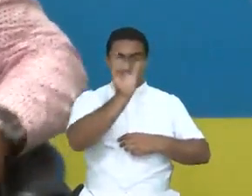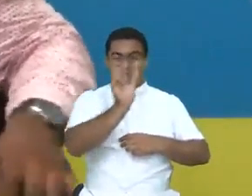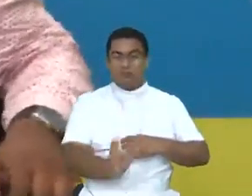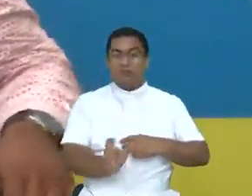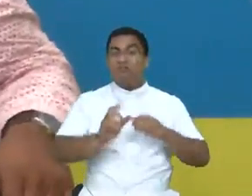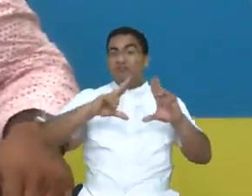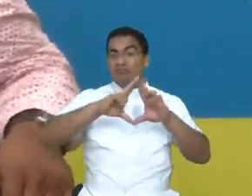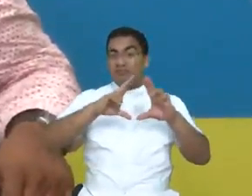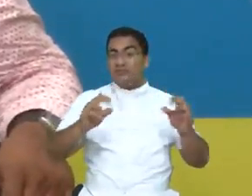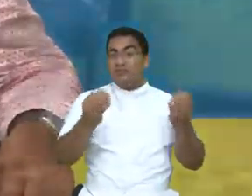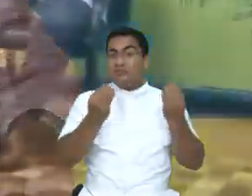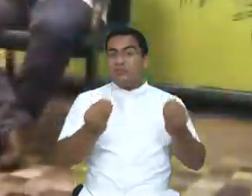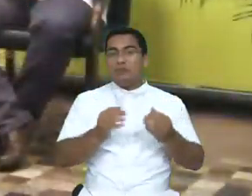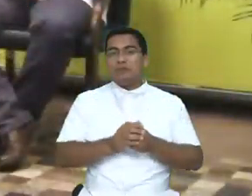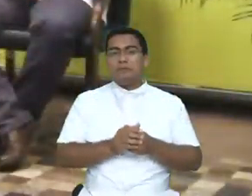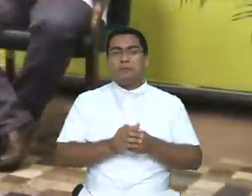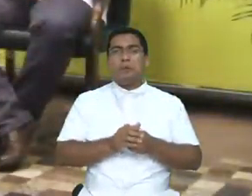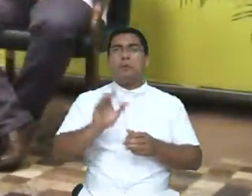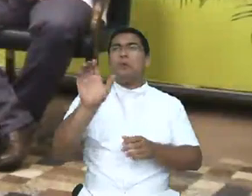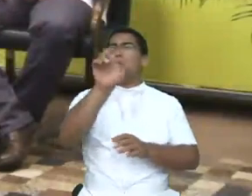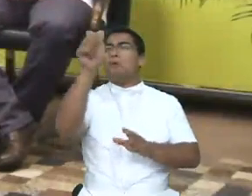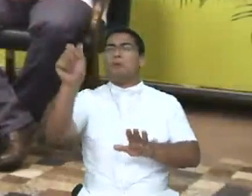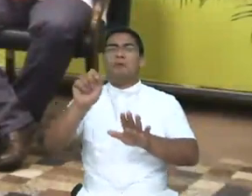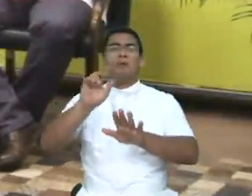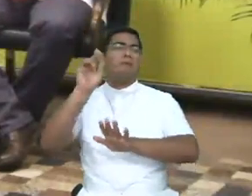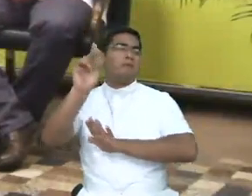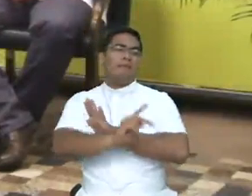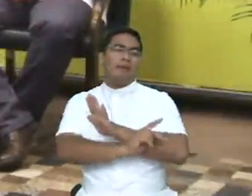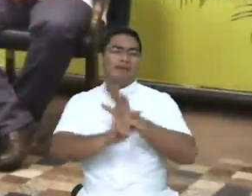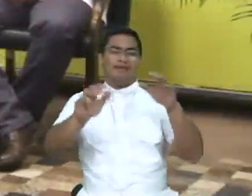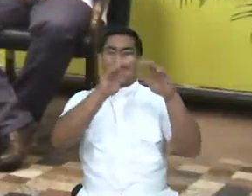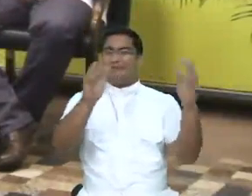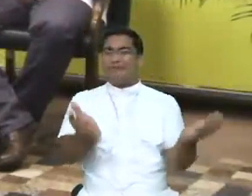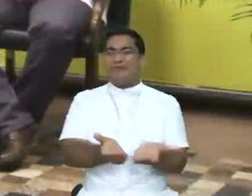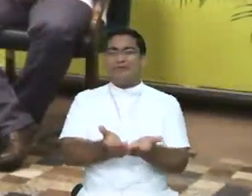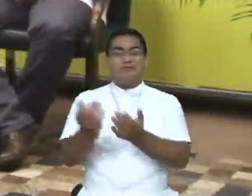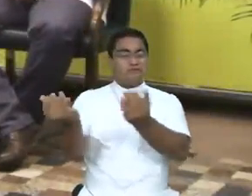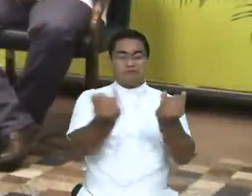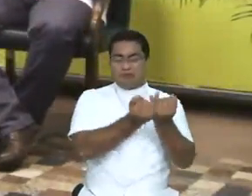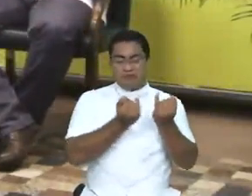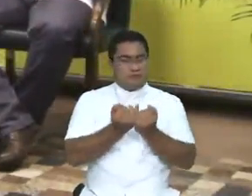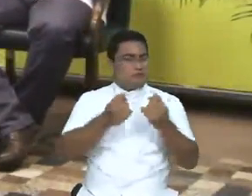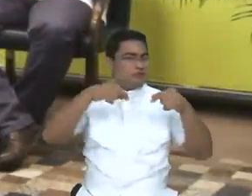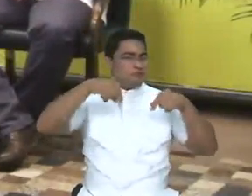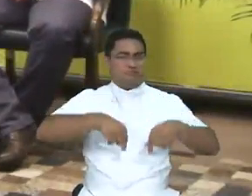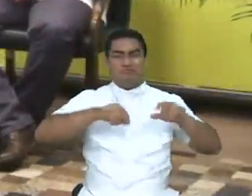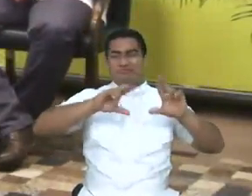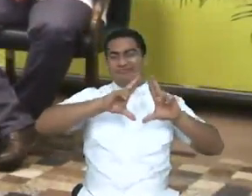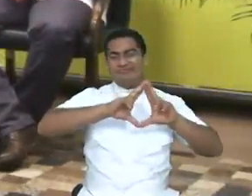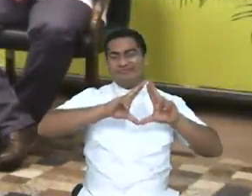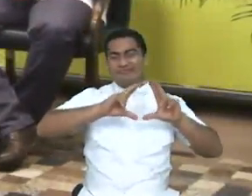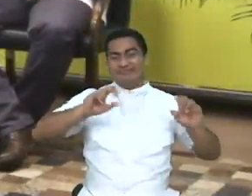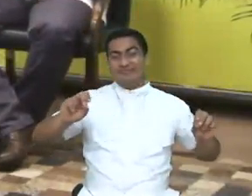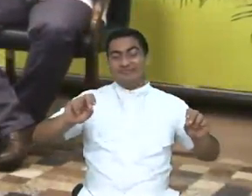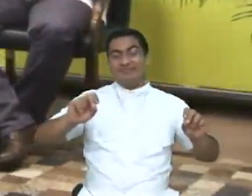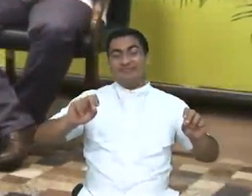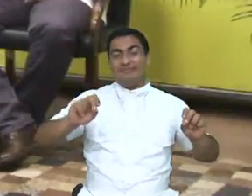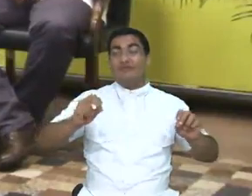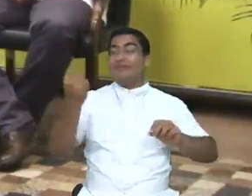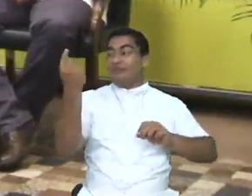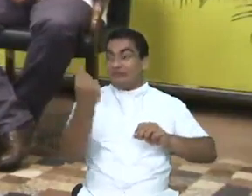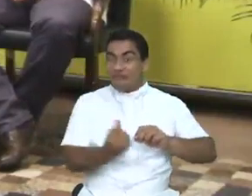Sí, no es diferente a los países industrializados. Como le decía, el 80% de las consultas ortopédicas prácticamente son